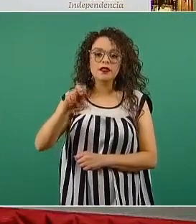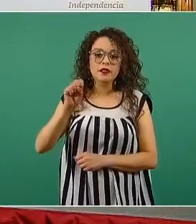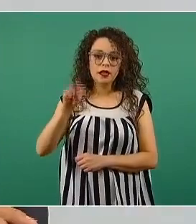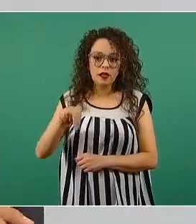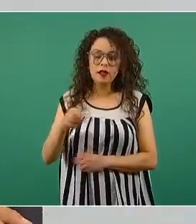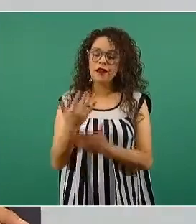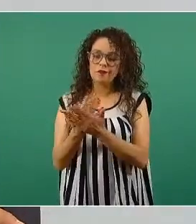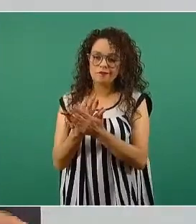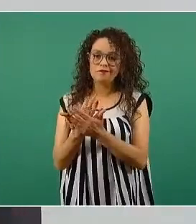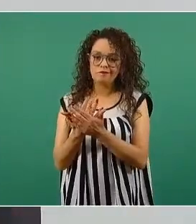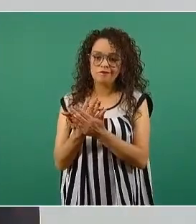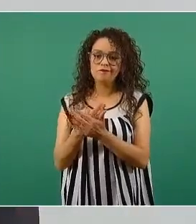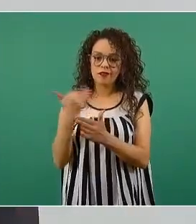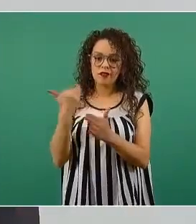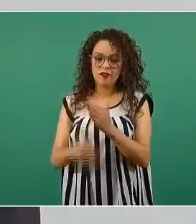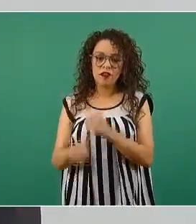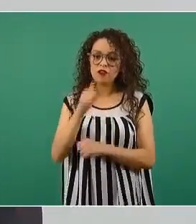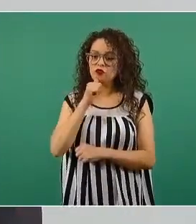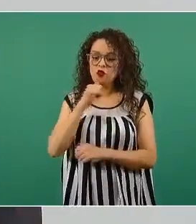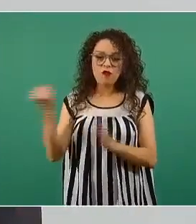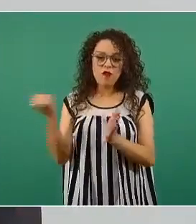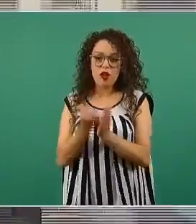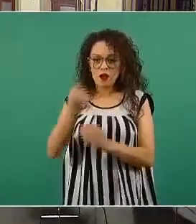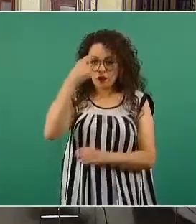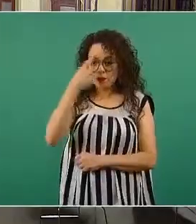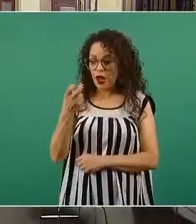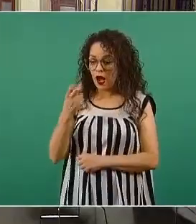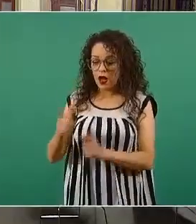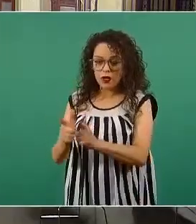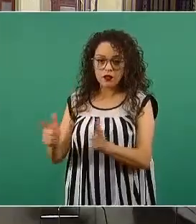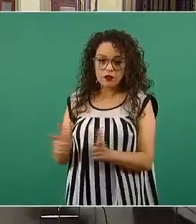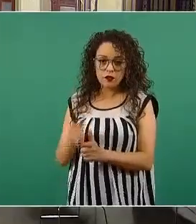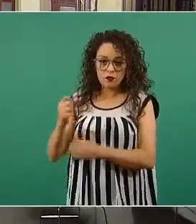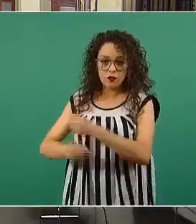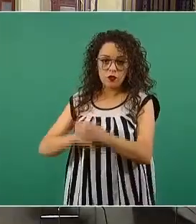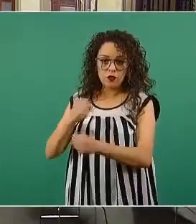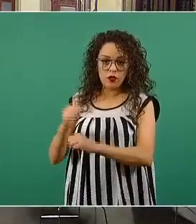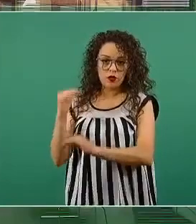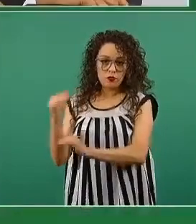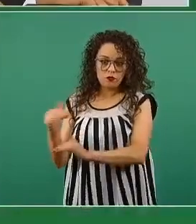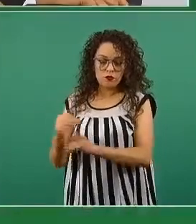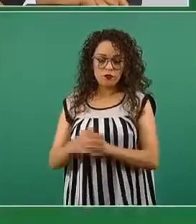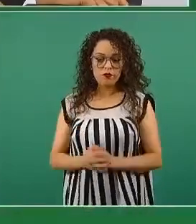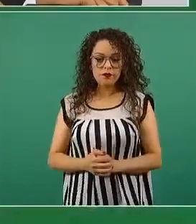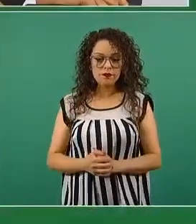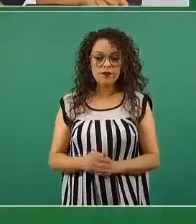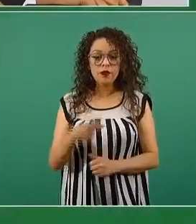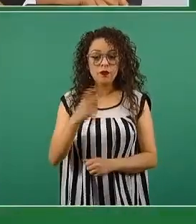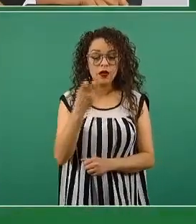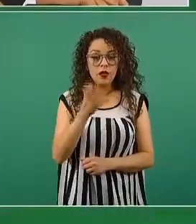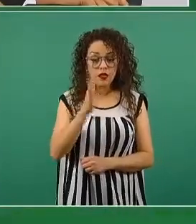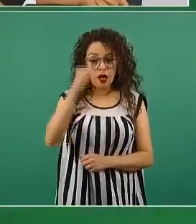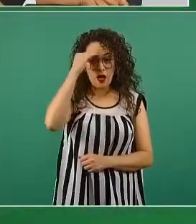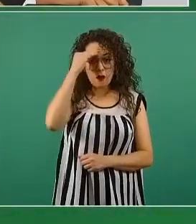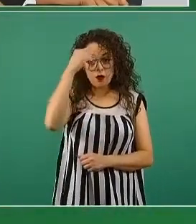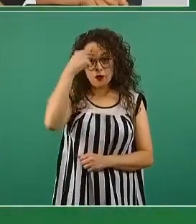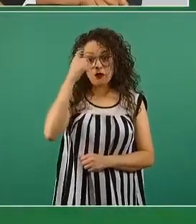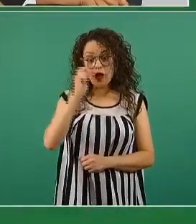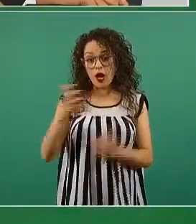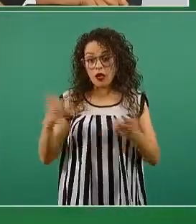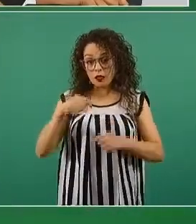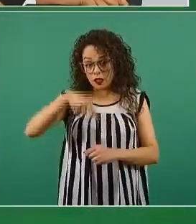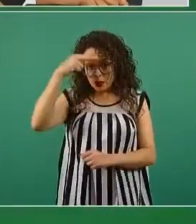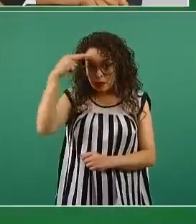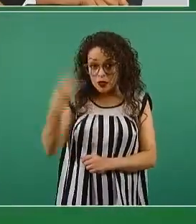que sean aprobadas en ese grupo de edad. Ok, pero esto ya también se está contemplando para realizarlo entonces aquí en